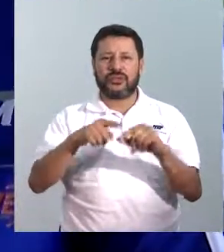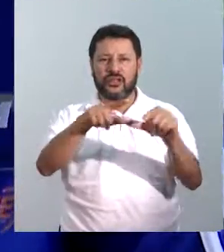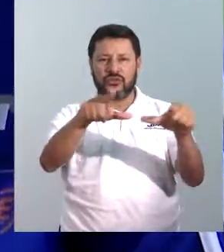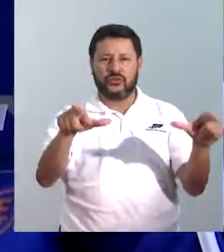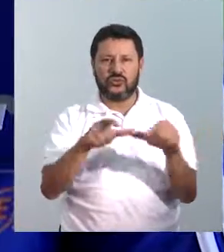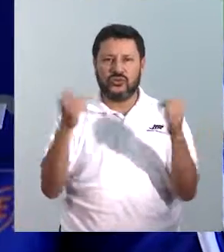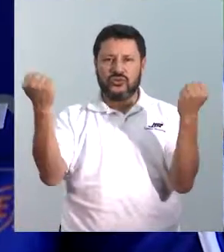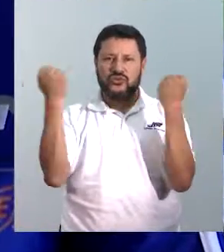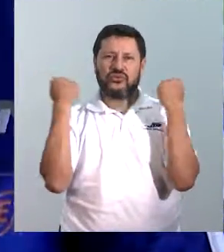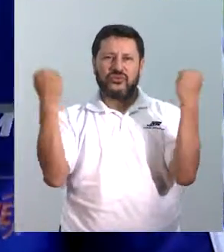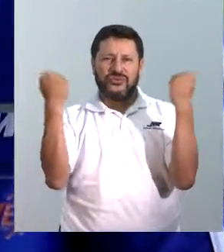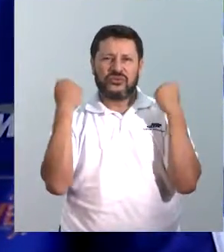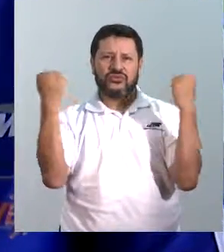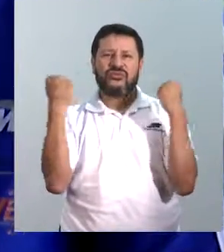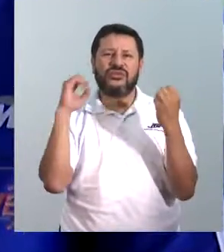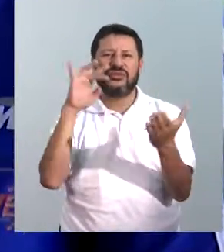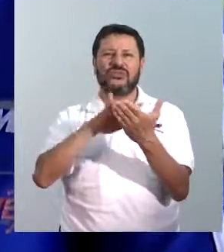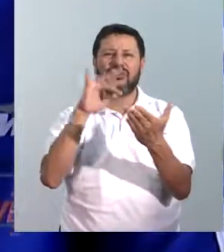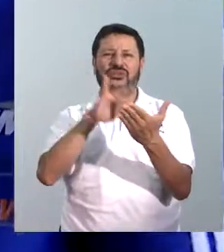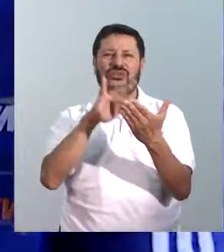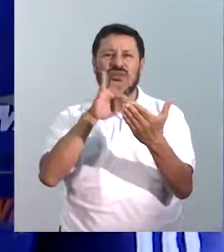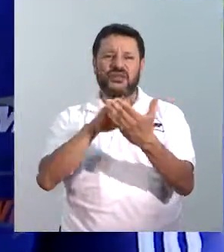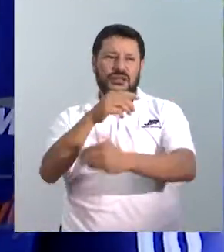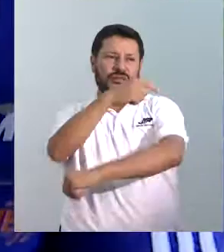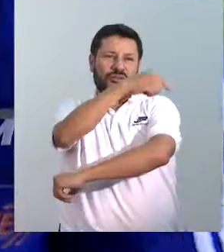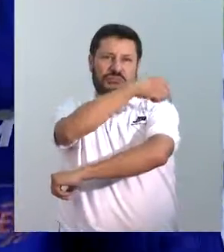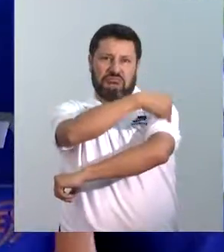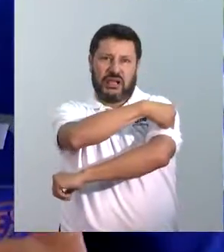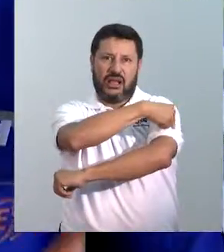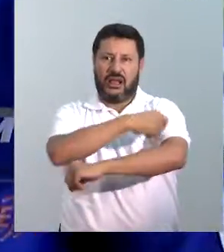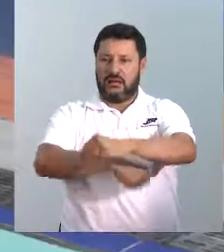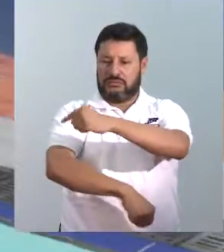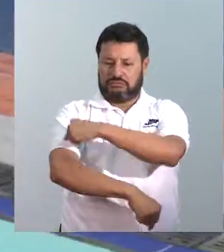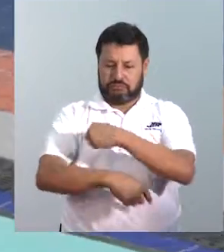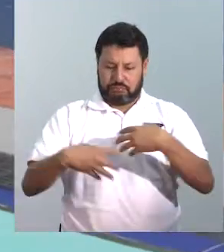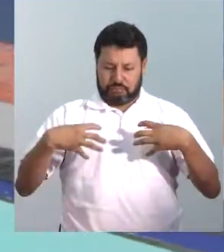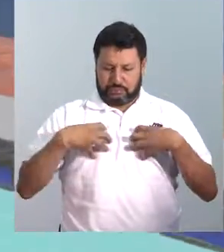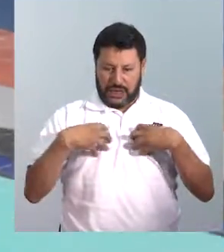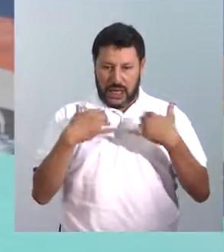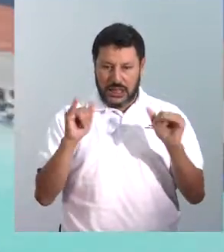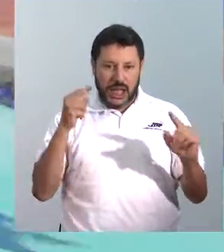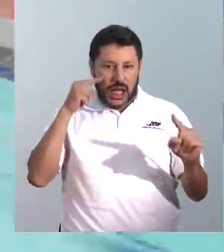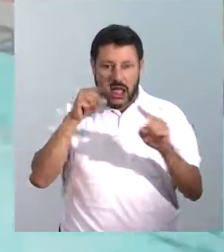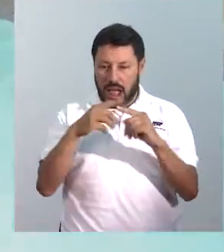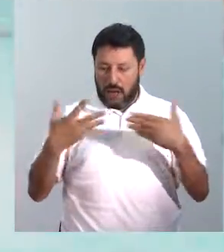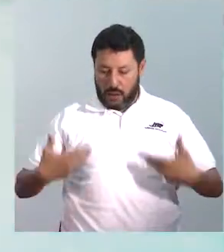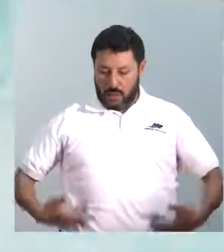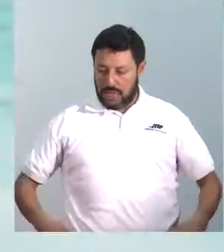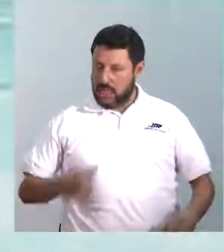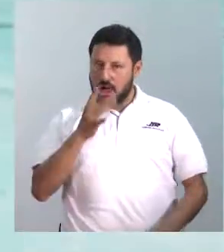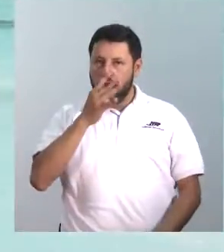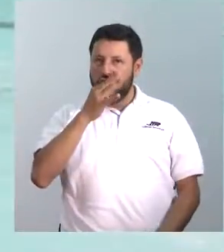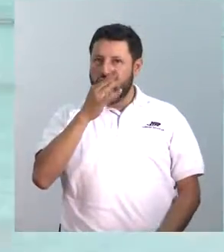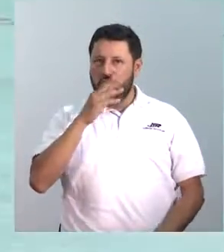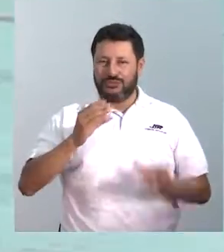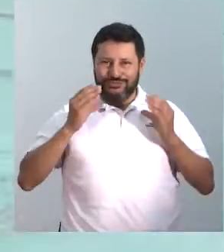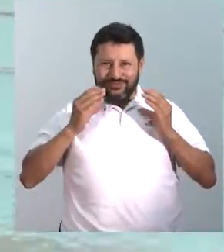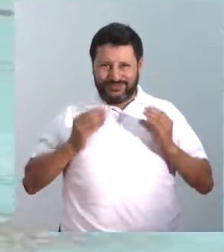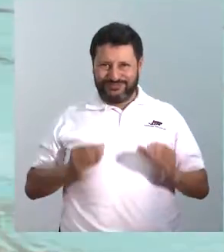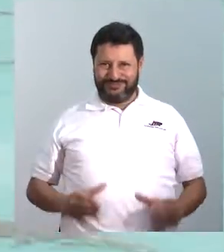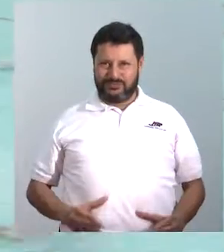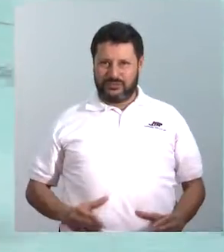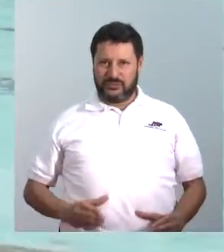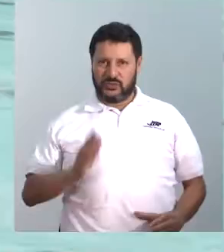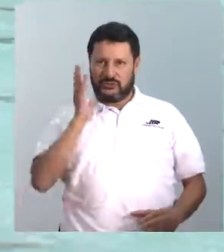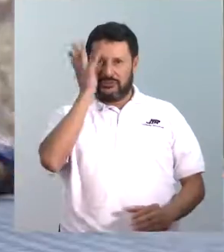que en los centros de acondicionamiento los muchachos vienen a trabajar mucho lo que es bíceps y pectorales, descuidan las otras partes del cuerpo. Para que el